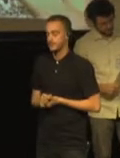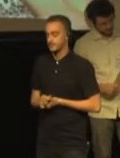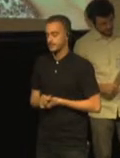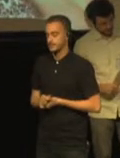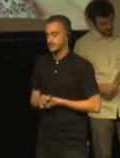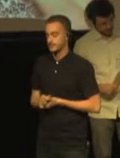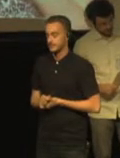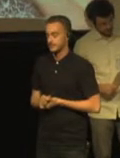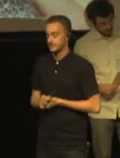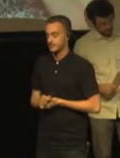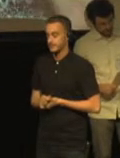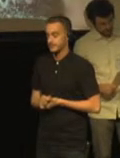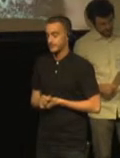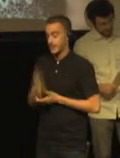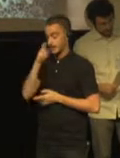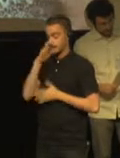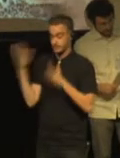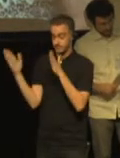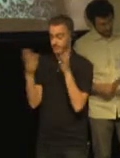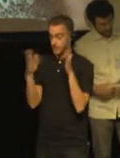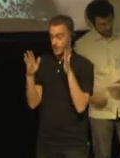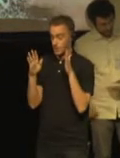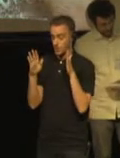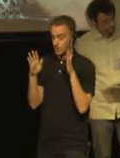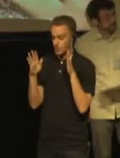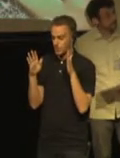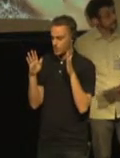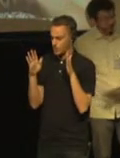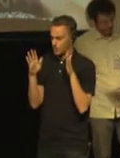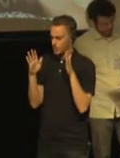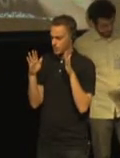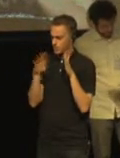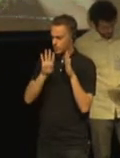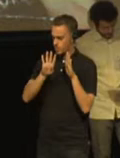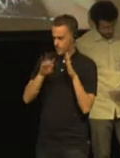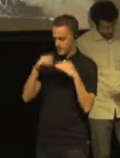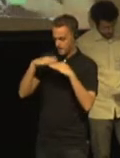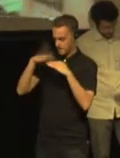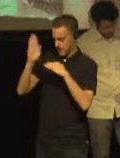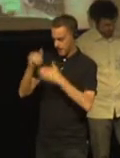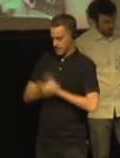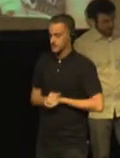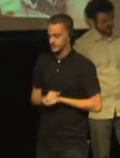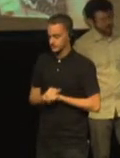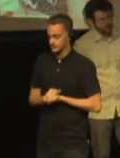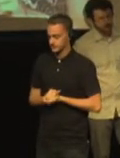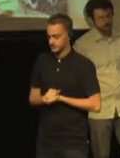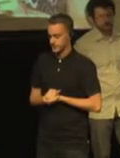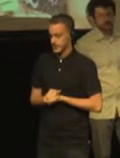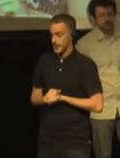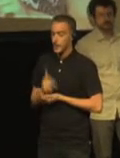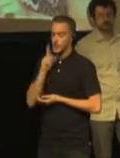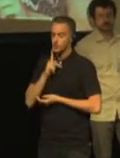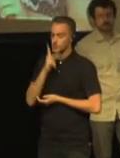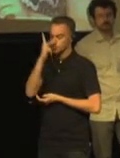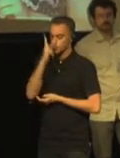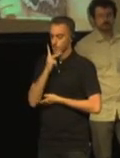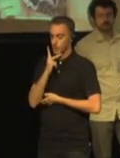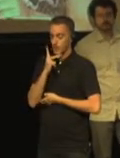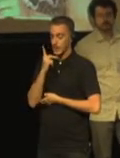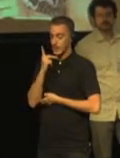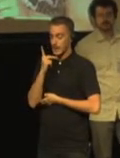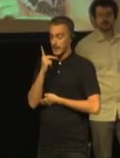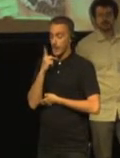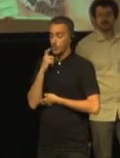en edades comprendidas entre 9 más. Y como seguramente sabéis, la sordoceguera es más común entre